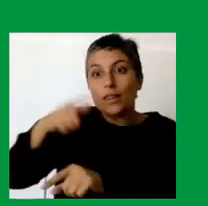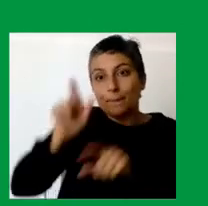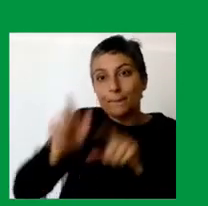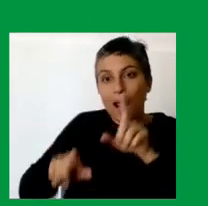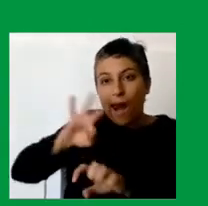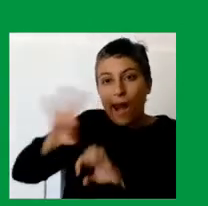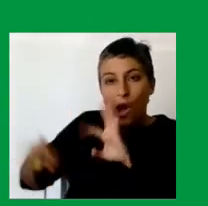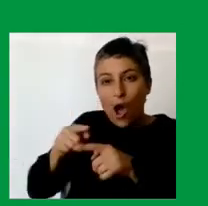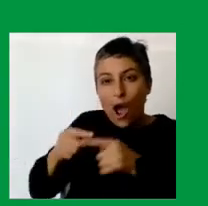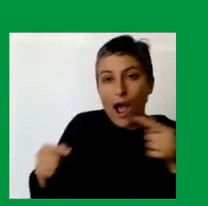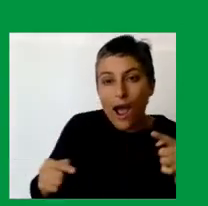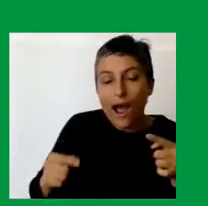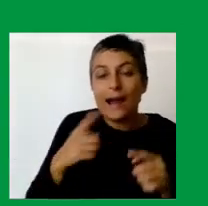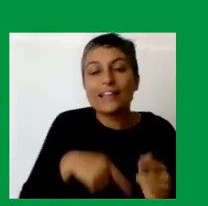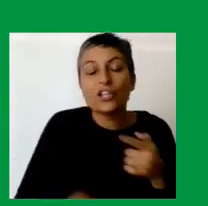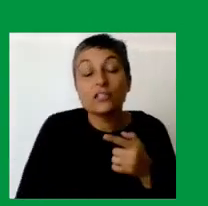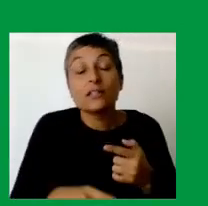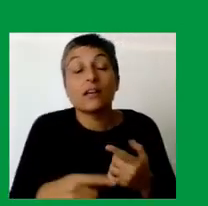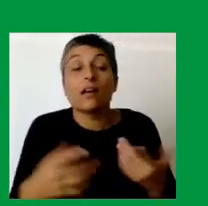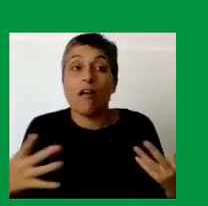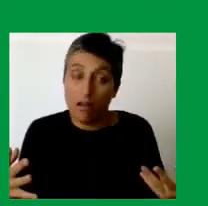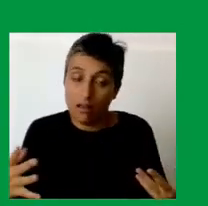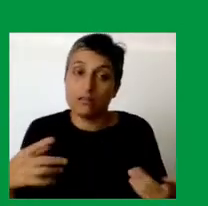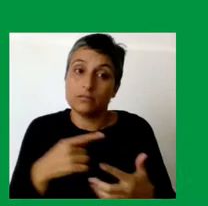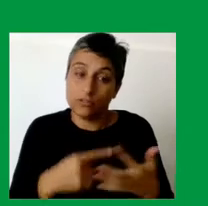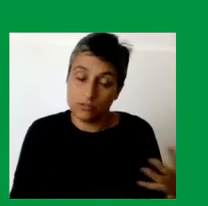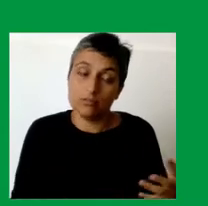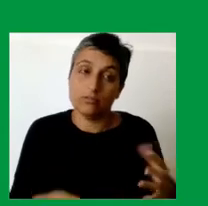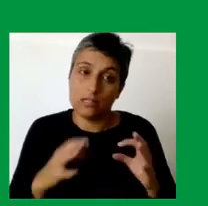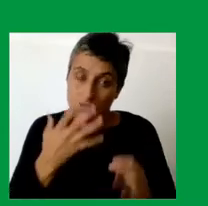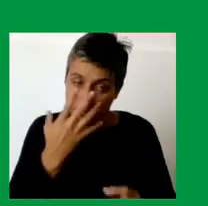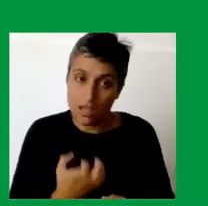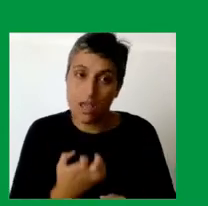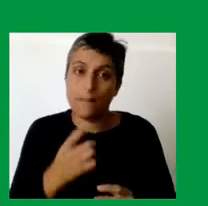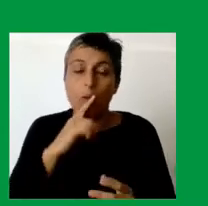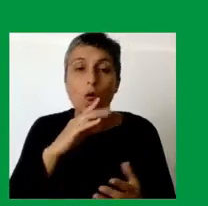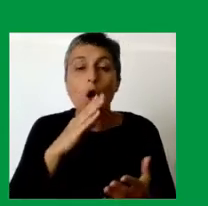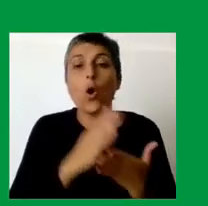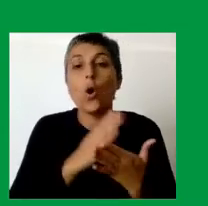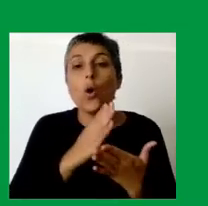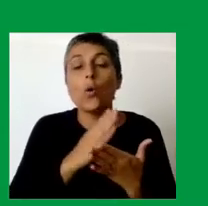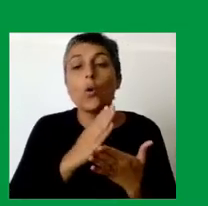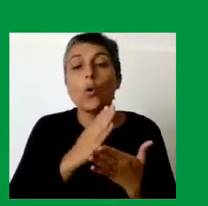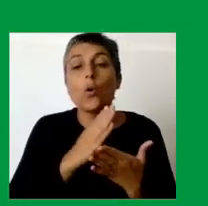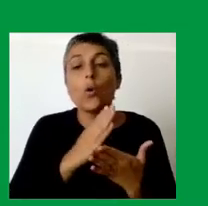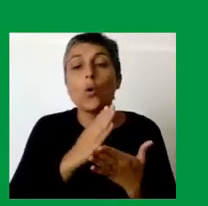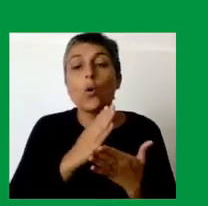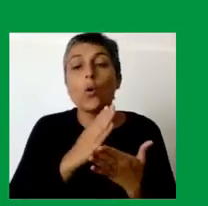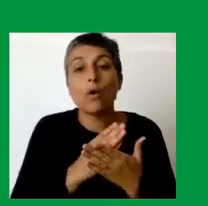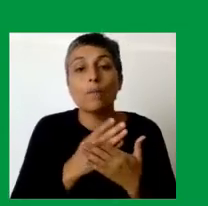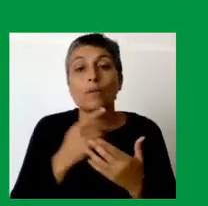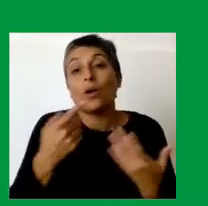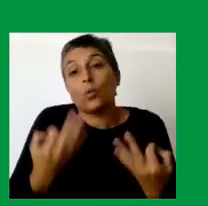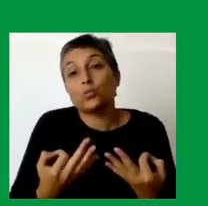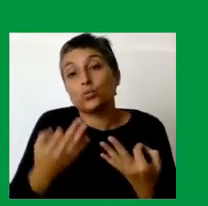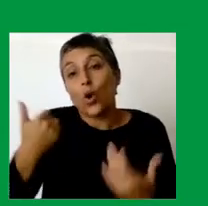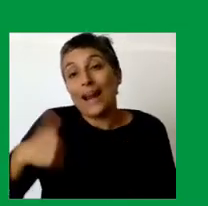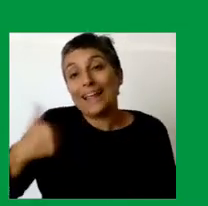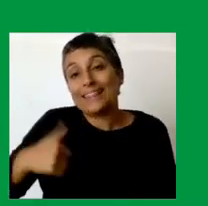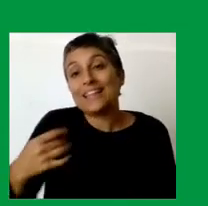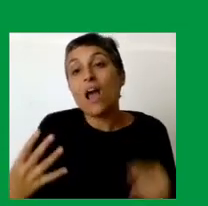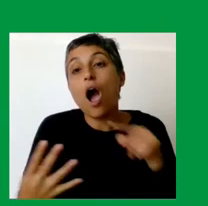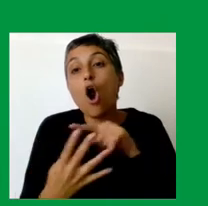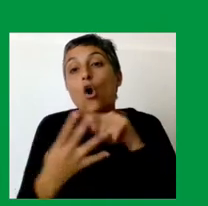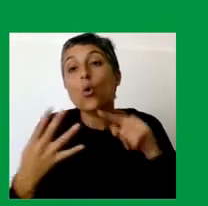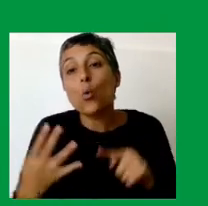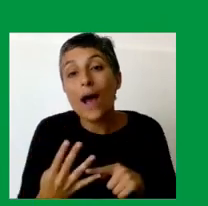cuestiones serias que es interesante, bueno, al final llego, digamos, a un ejemplo que tiene que ver con, como está hecho en Argentina, con 4